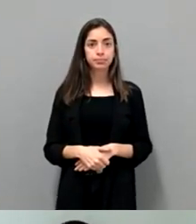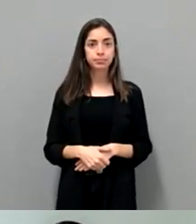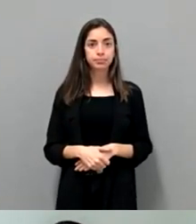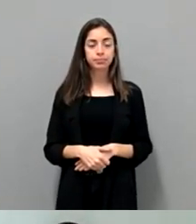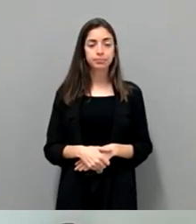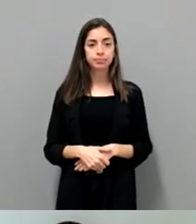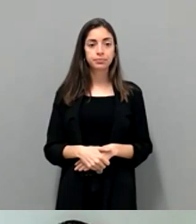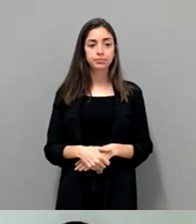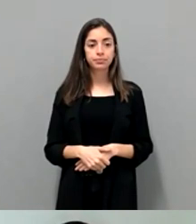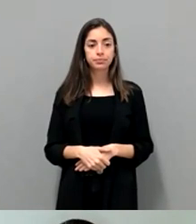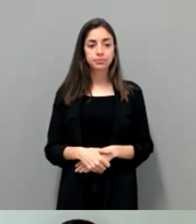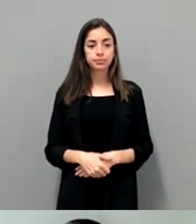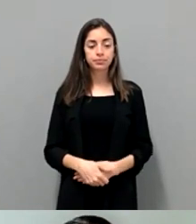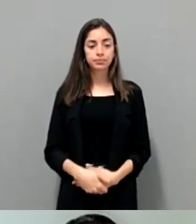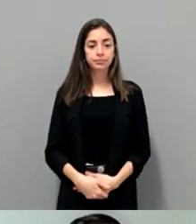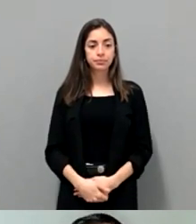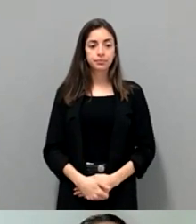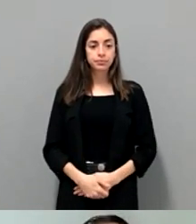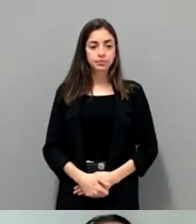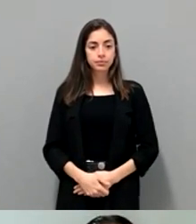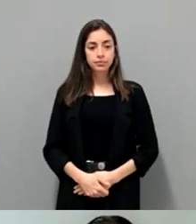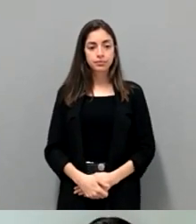en entenderme.